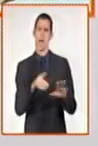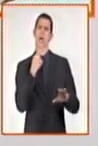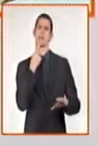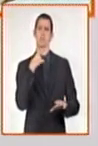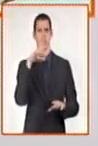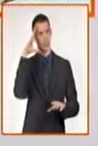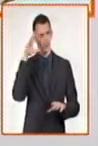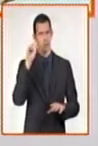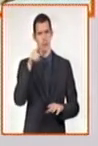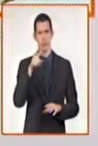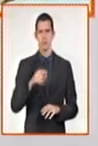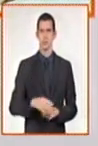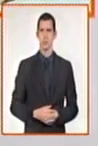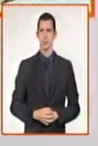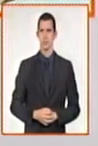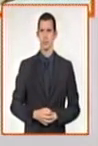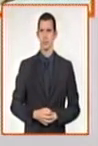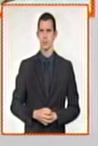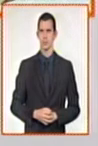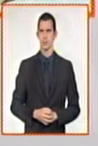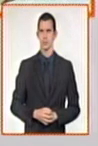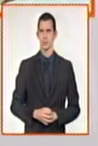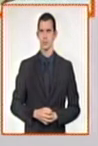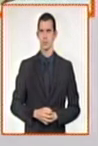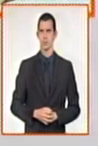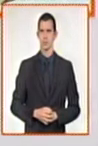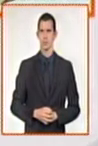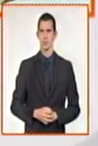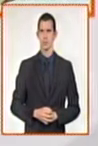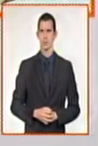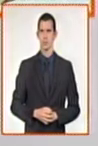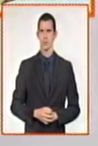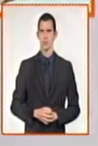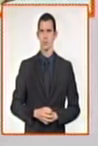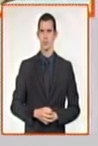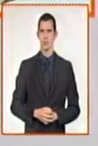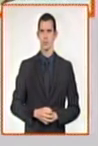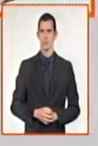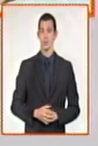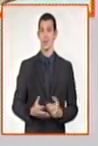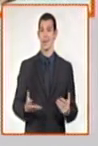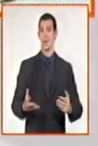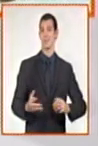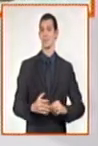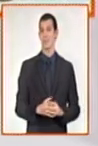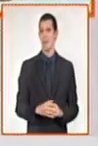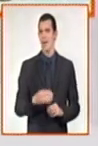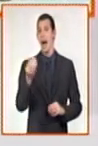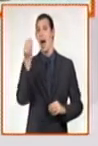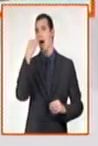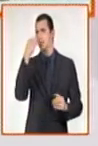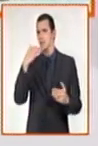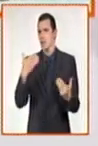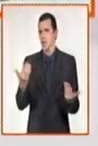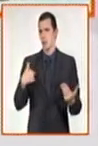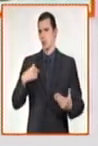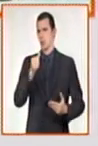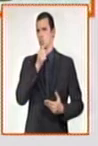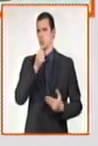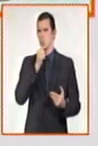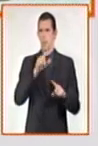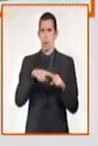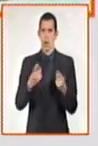pinareño. En el tema de la alimentación, gobernador, que es uno de los problemas serios, por supuesto, sin electricidad, con problemas de